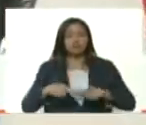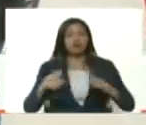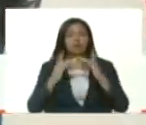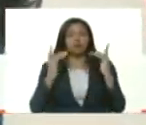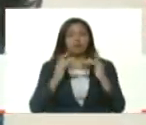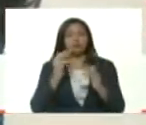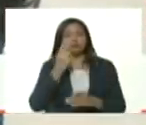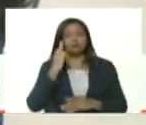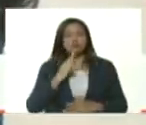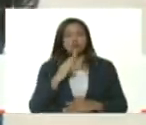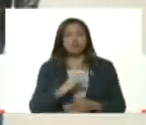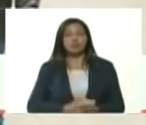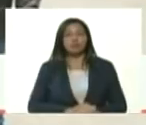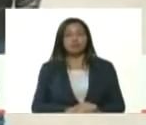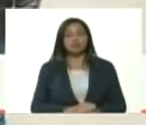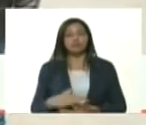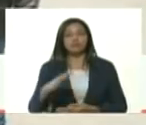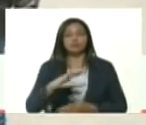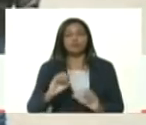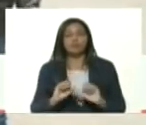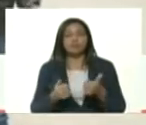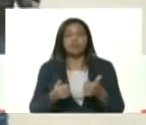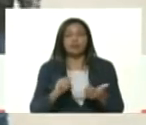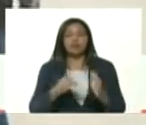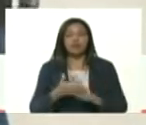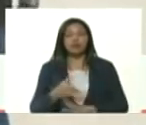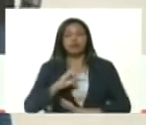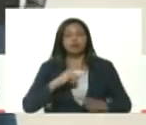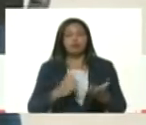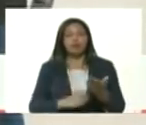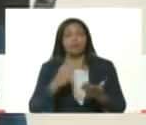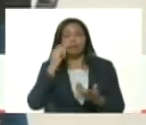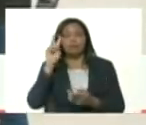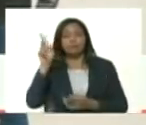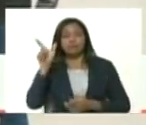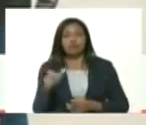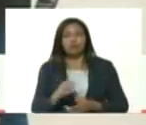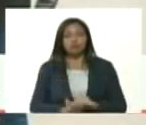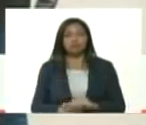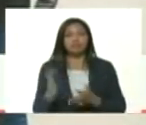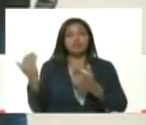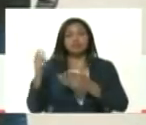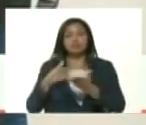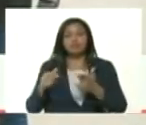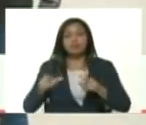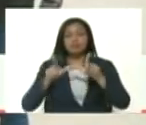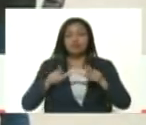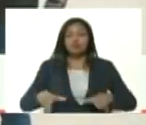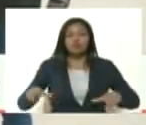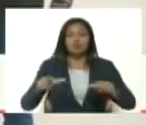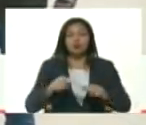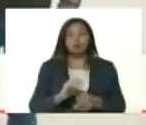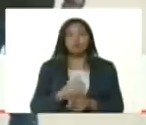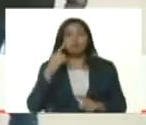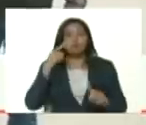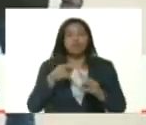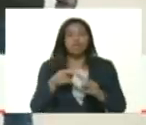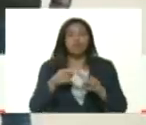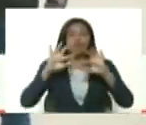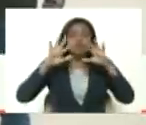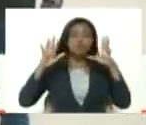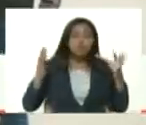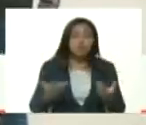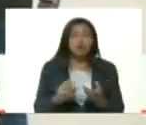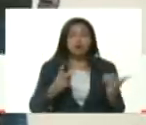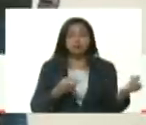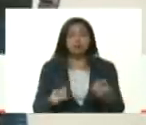internacional Simón Bolívar, donde están ingresando nuestros hermanos venezolanos que vienen de otras latitudes y que en el medio de la pandemia